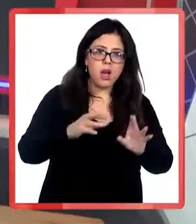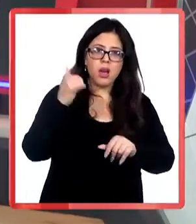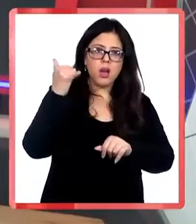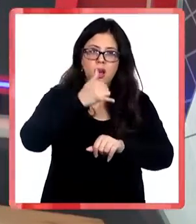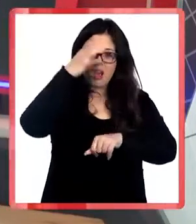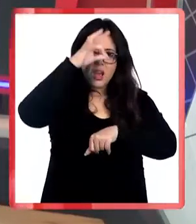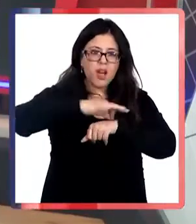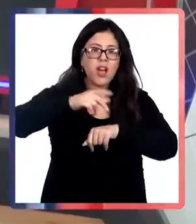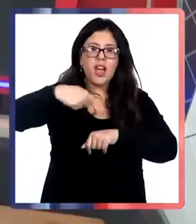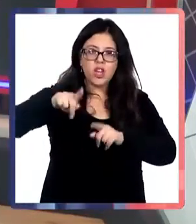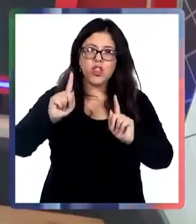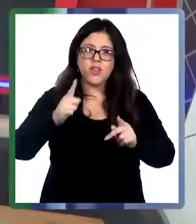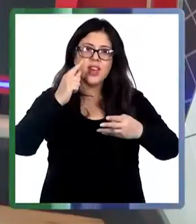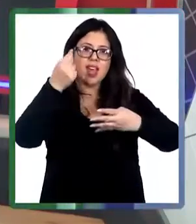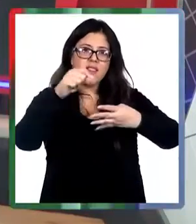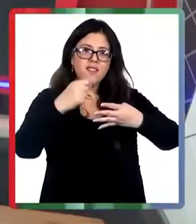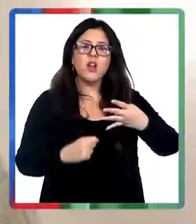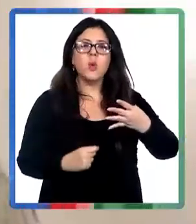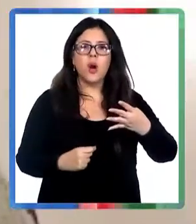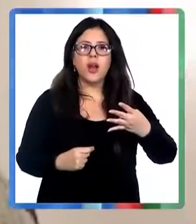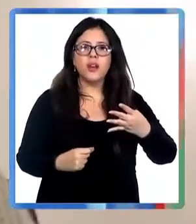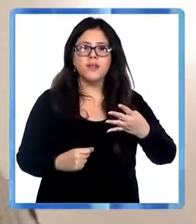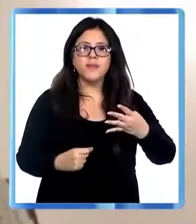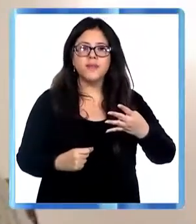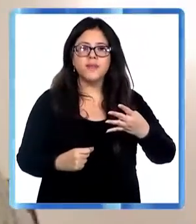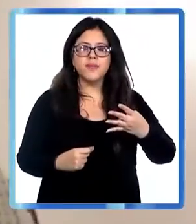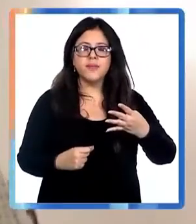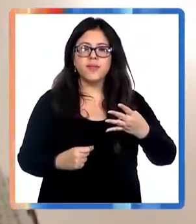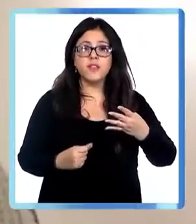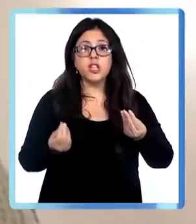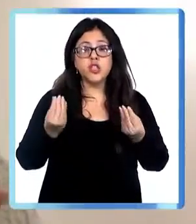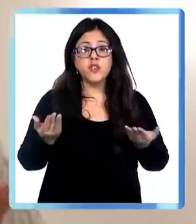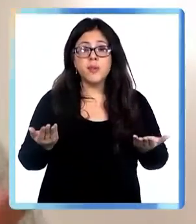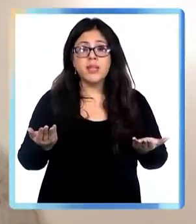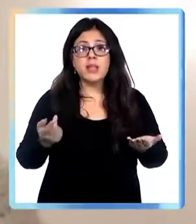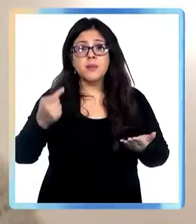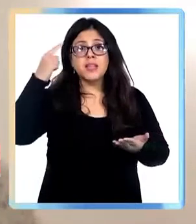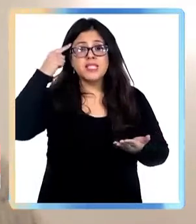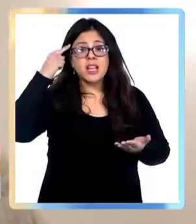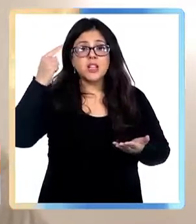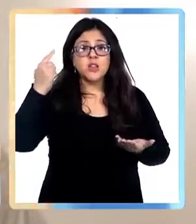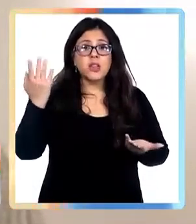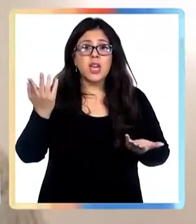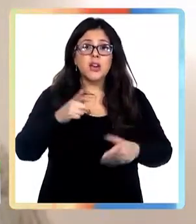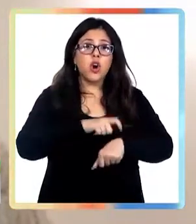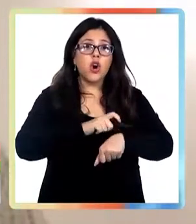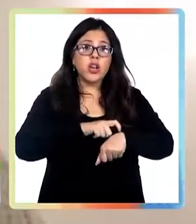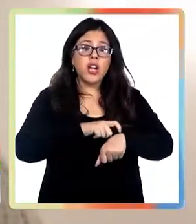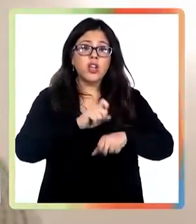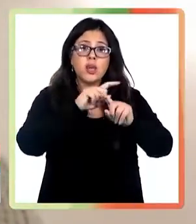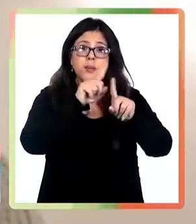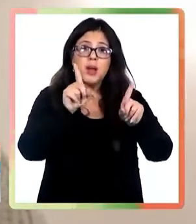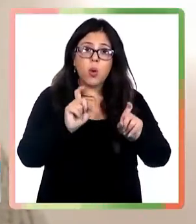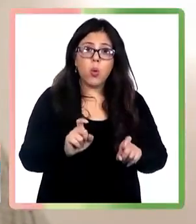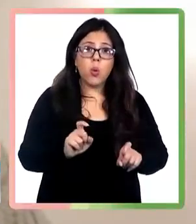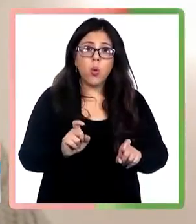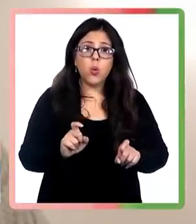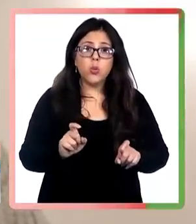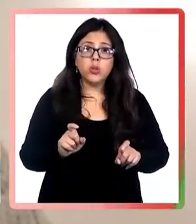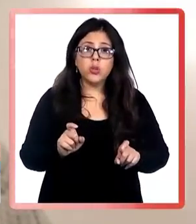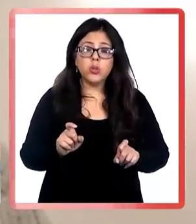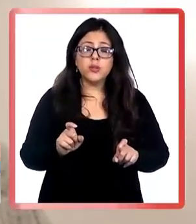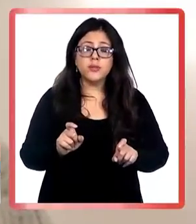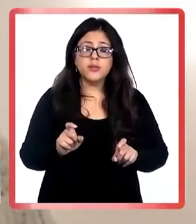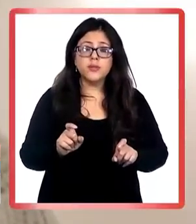influenza. Es importante que esos pacientes sean evaluados, evidentemente considerando las horas de consulta, los horarios, digamos, más aptos